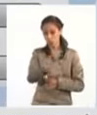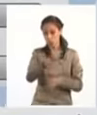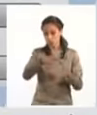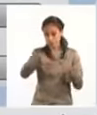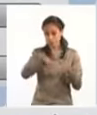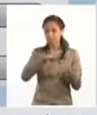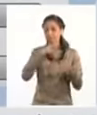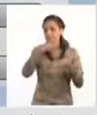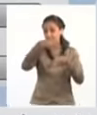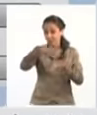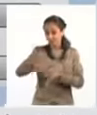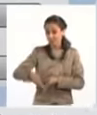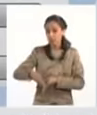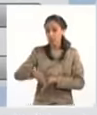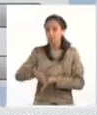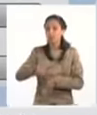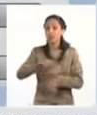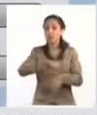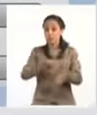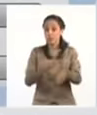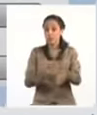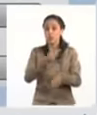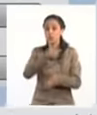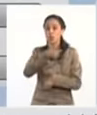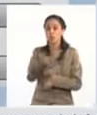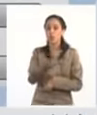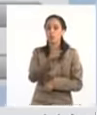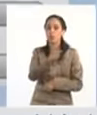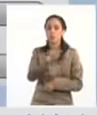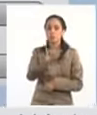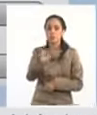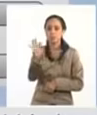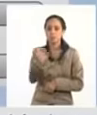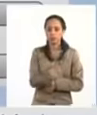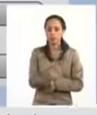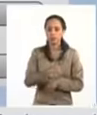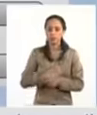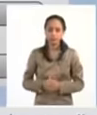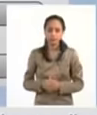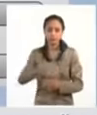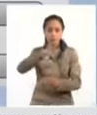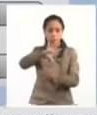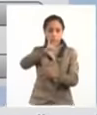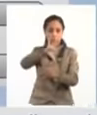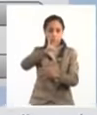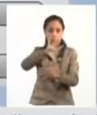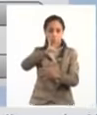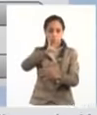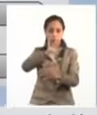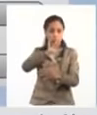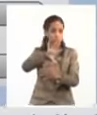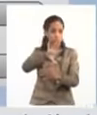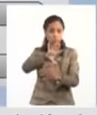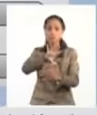de 2,16%. Las Américas también sigue siendo epicentro de la